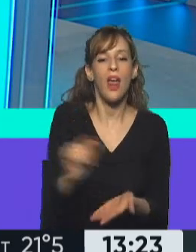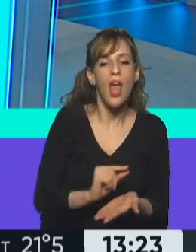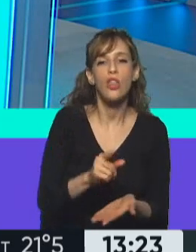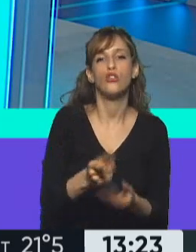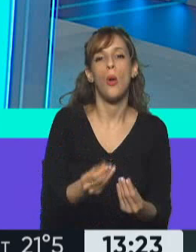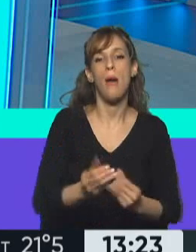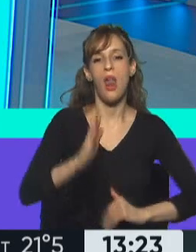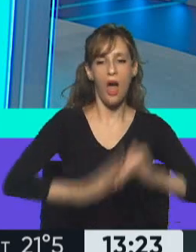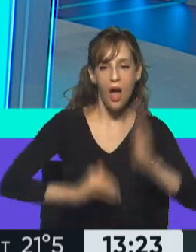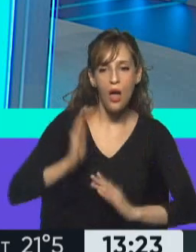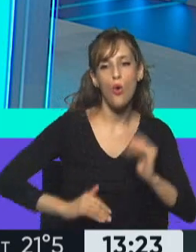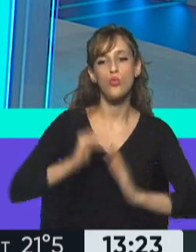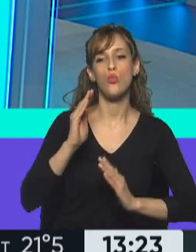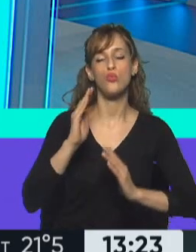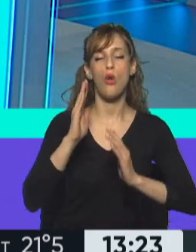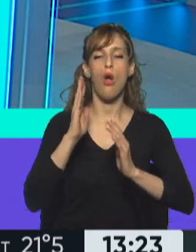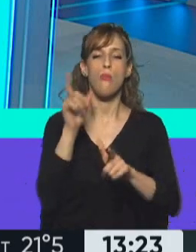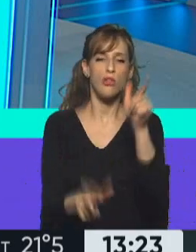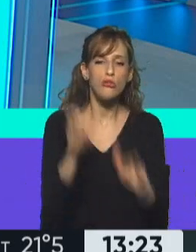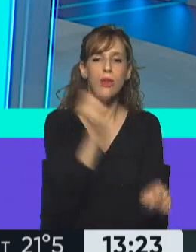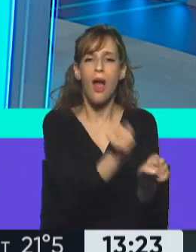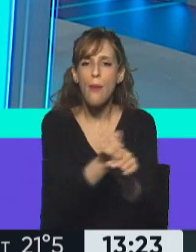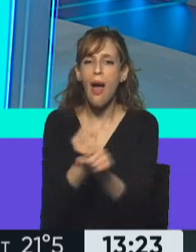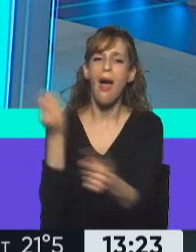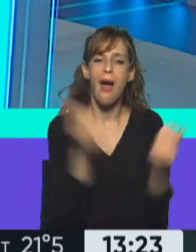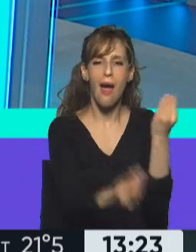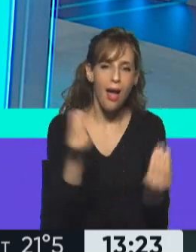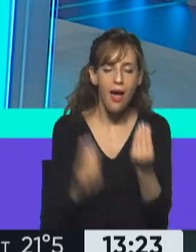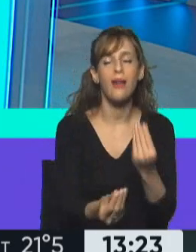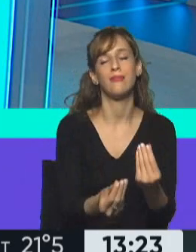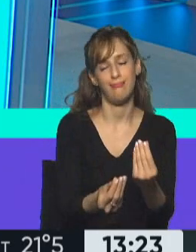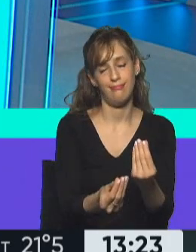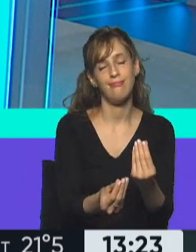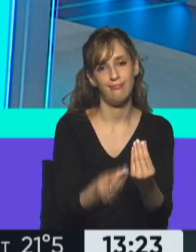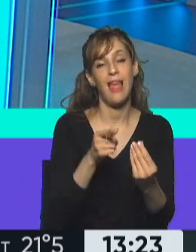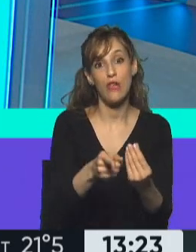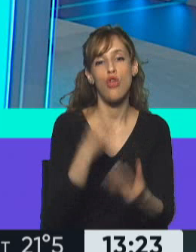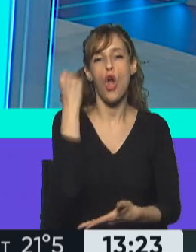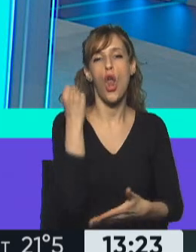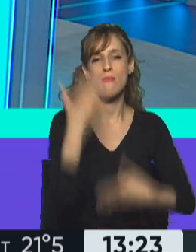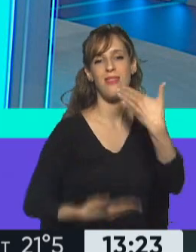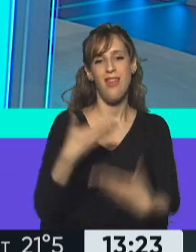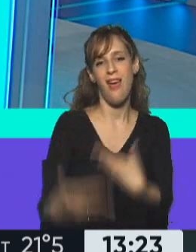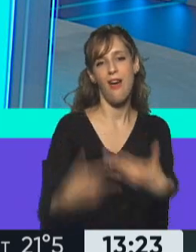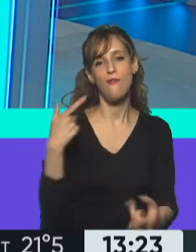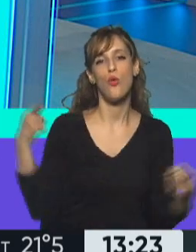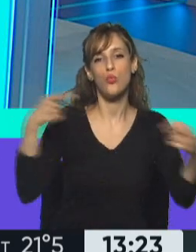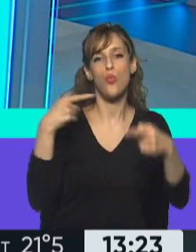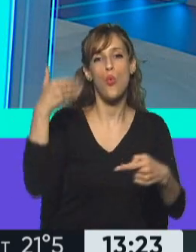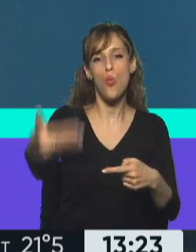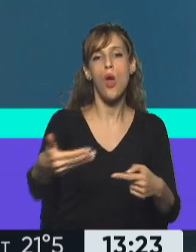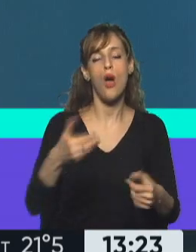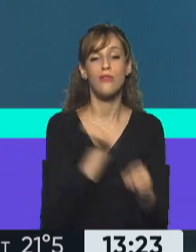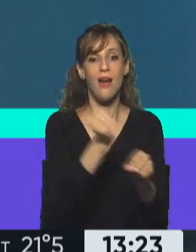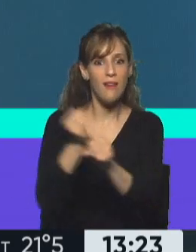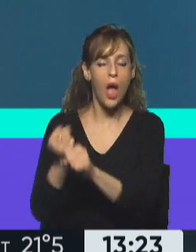que generen mano de obra directa y mano de obra indirecta. Con eso imaginemos el futuro que tenemos de creación de empleo todavía,